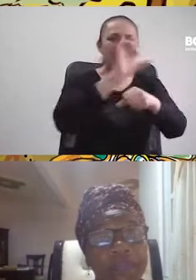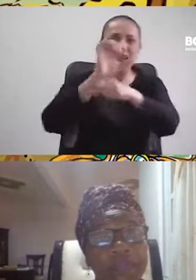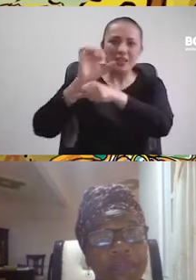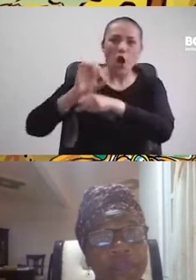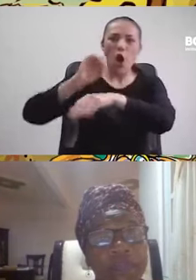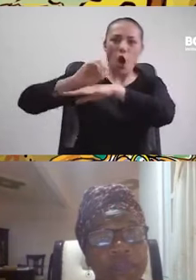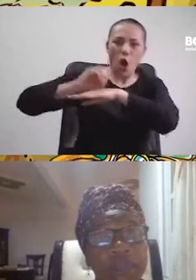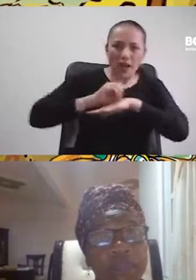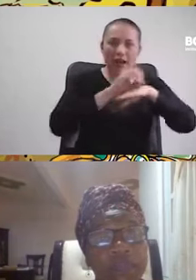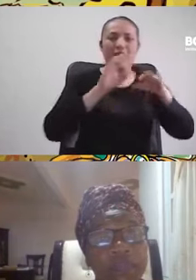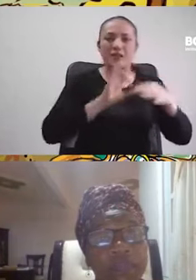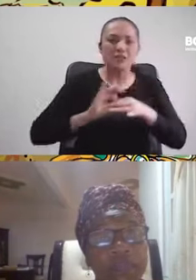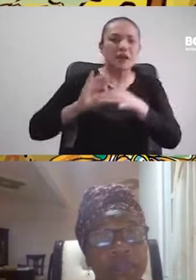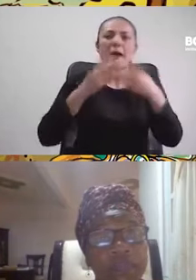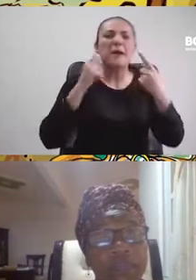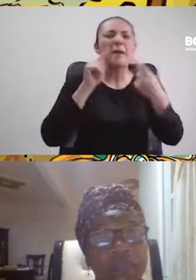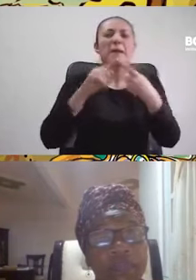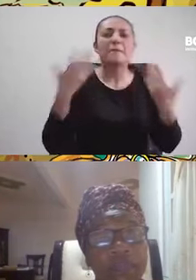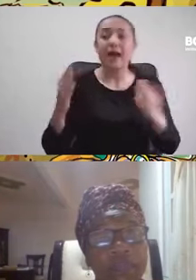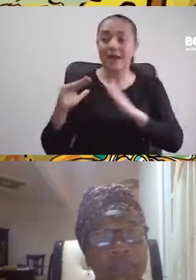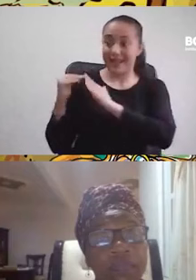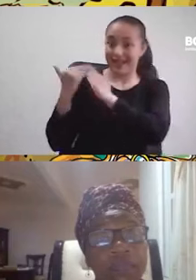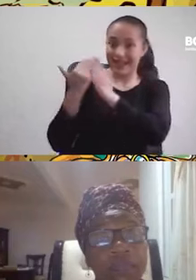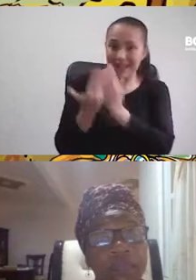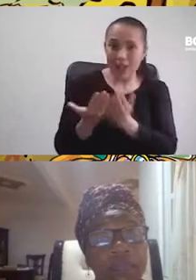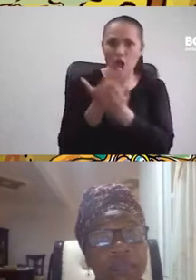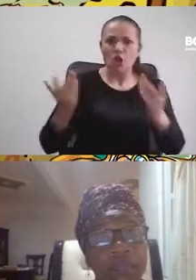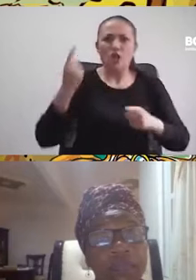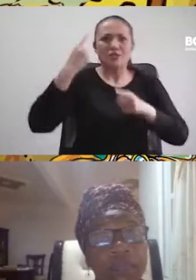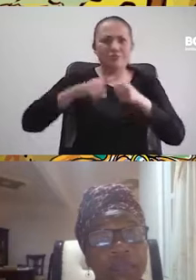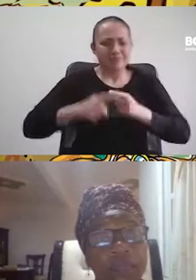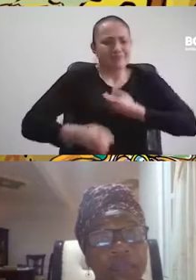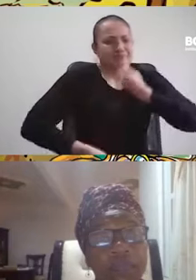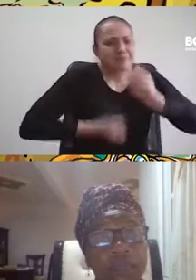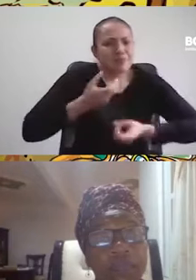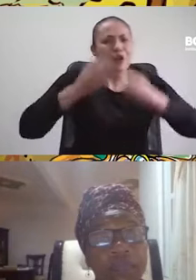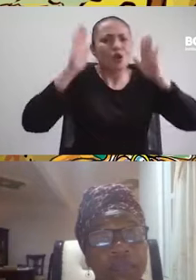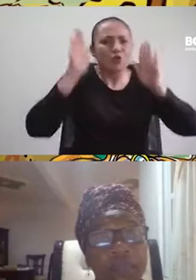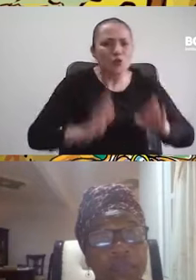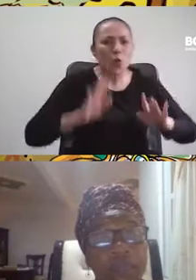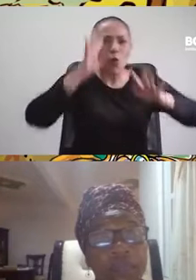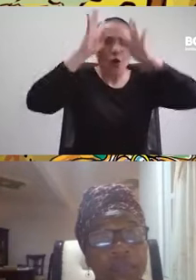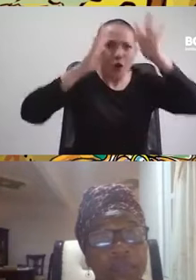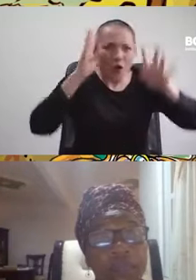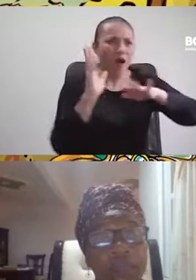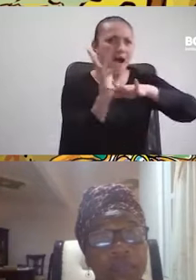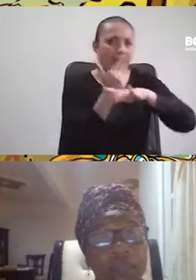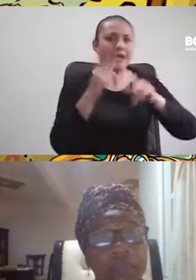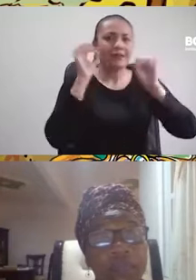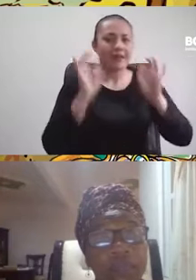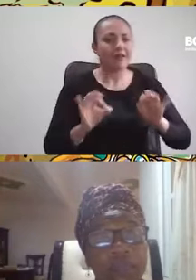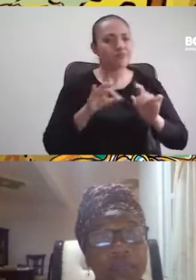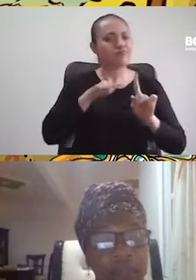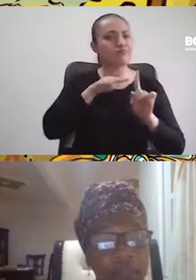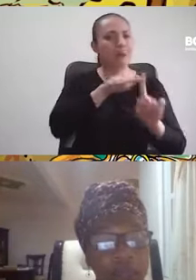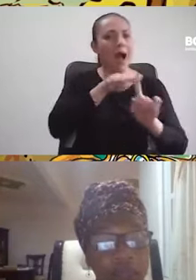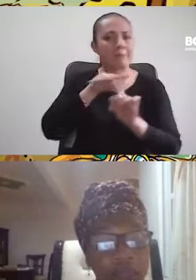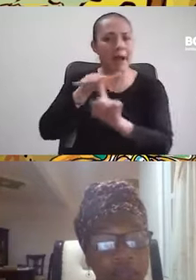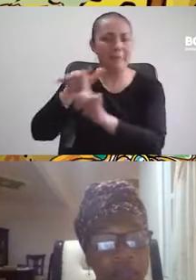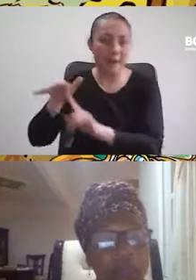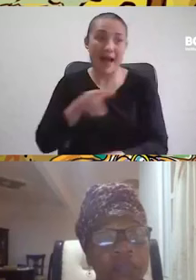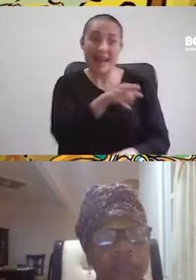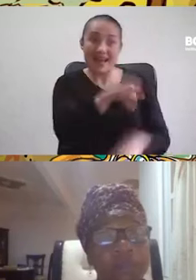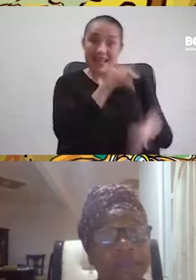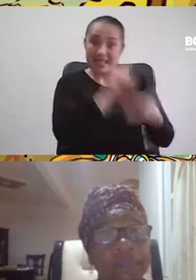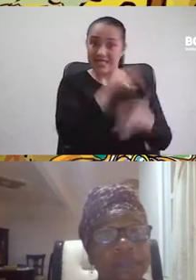esta lengua y todas las manifestaciones tengan una real incidencia. En ese marco, Uriel,